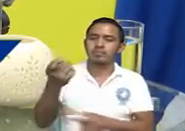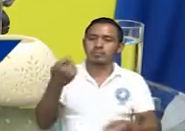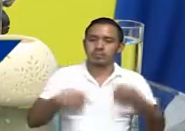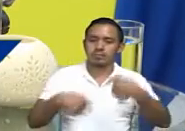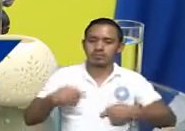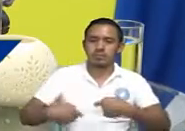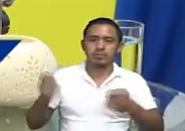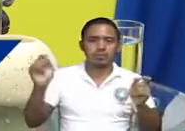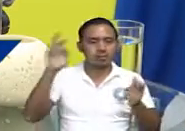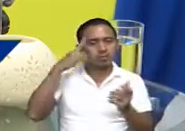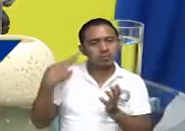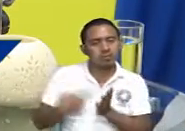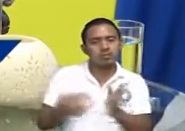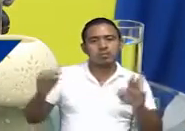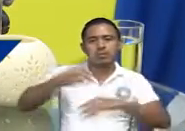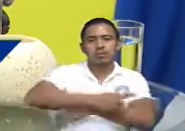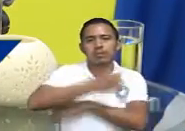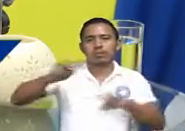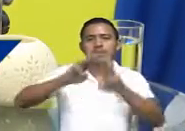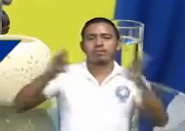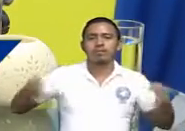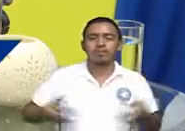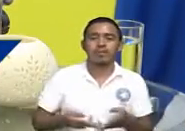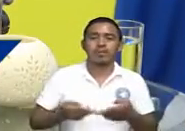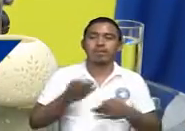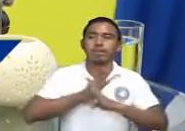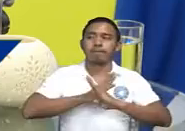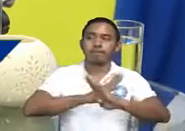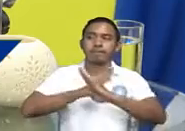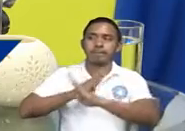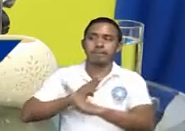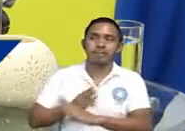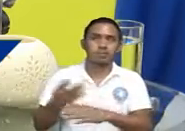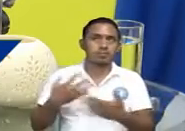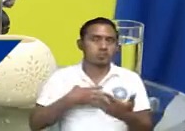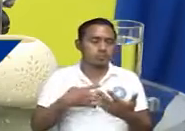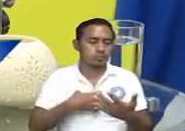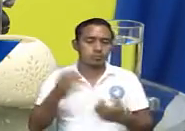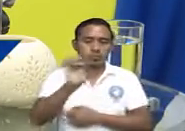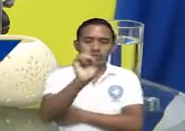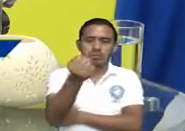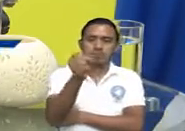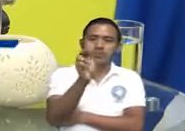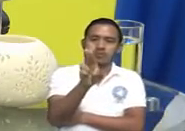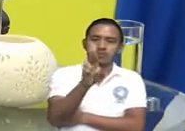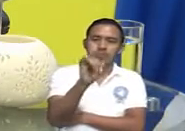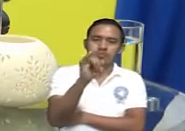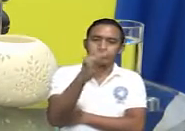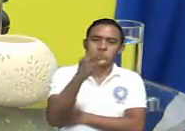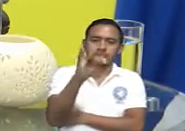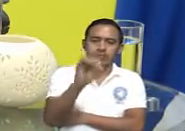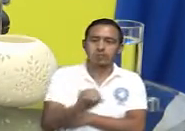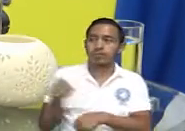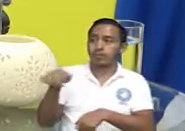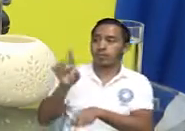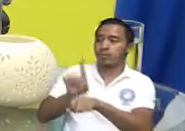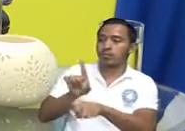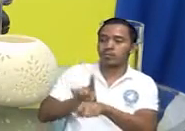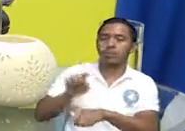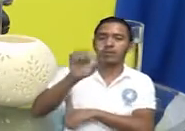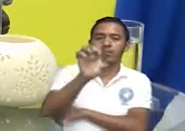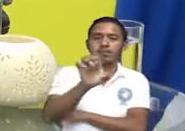se conmemora el Día Mundial de la Lucha o de la Prevención del Suicidio. Estamos con la doctora Etelmina